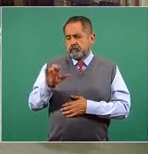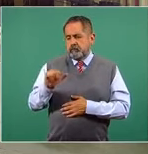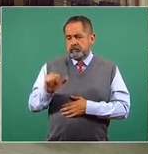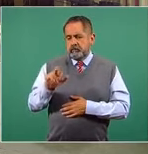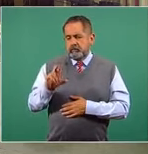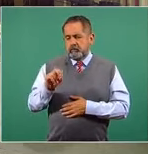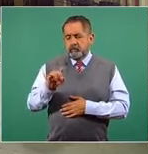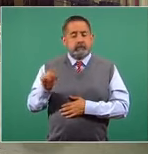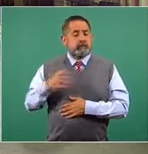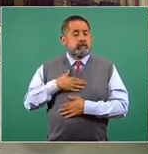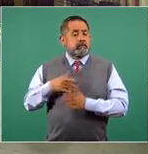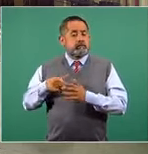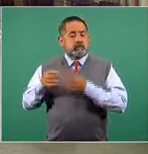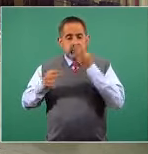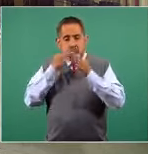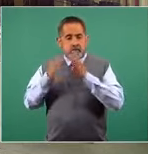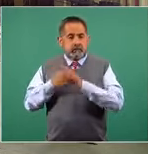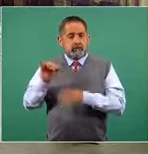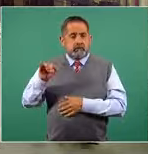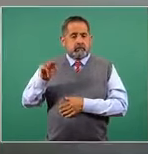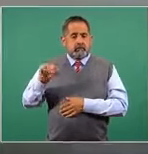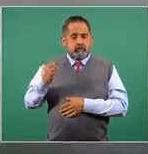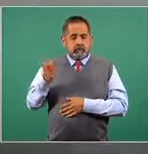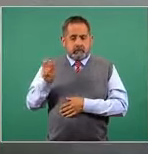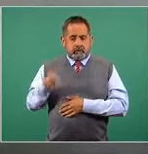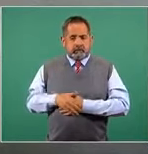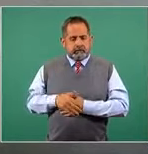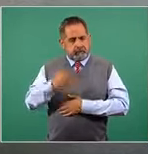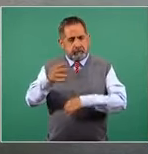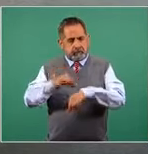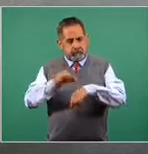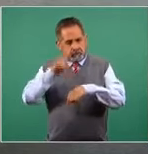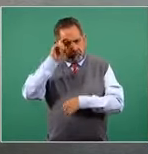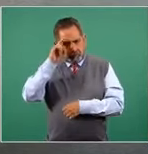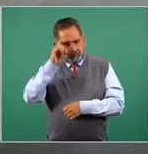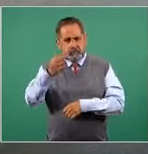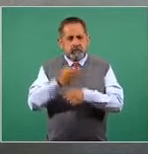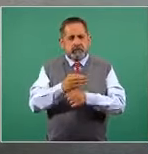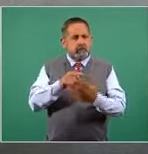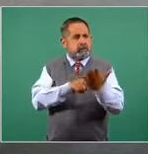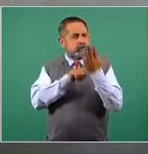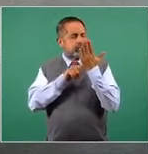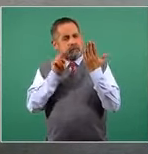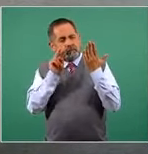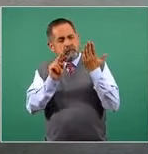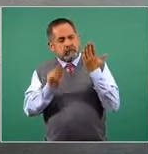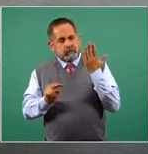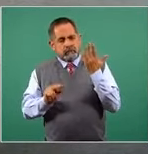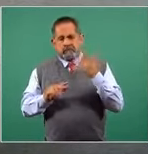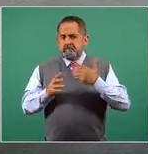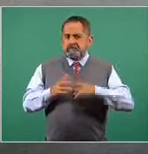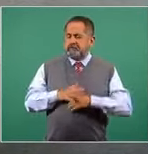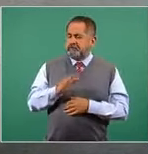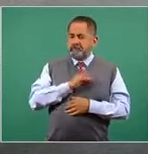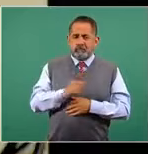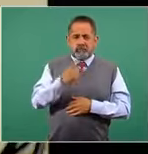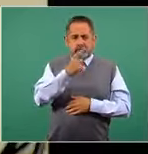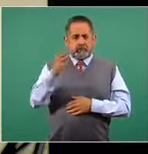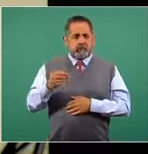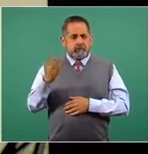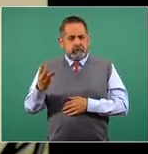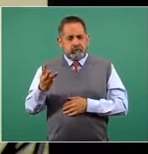Calva, soy reportera de Grupo Imagen. Doctor Gatell, ahorita con las cifras y los datos que nos presentaron, prácticamente la tercera parte del